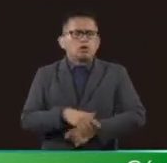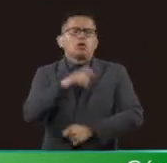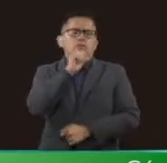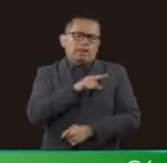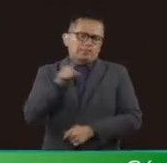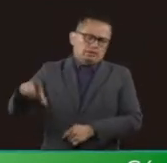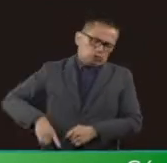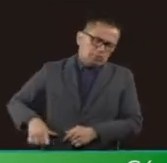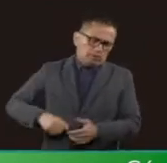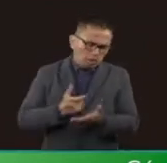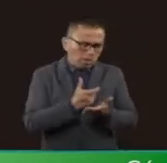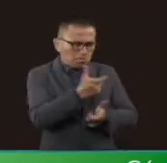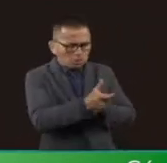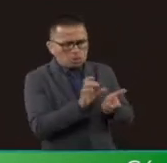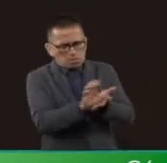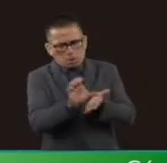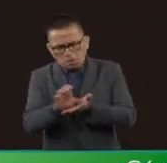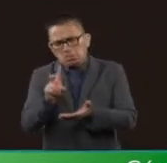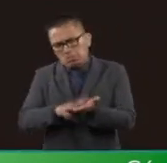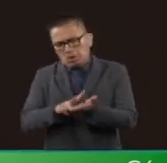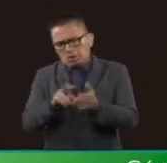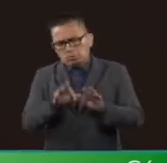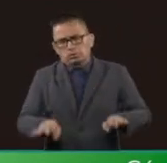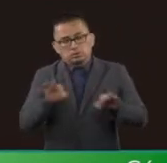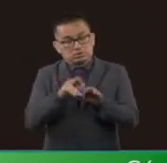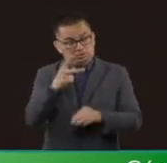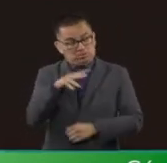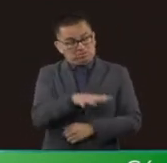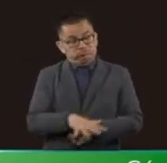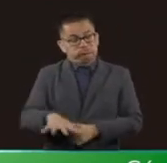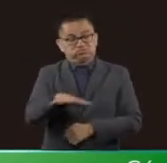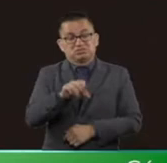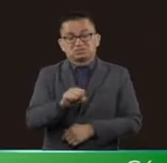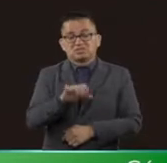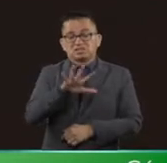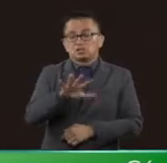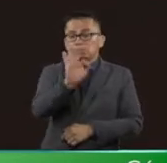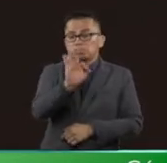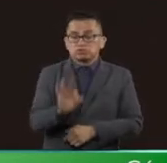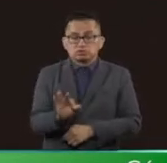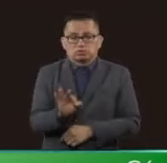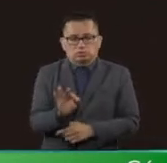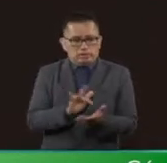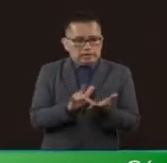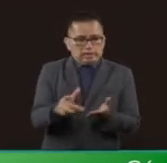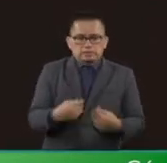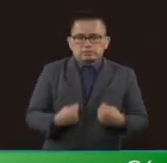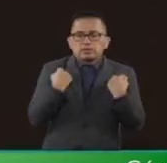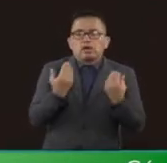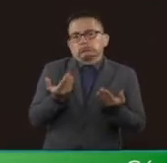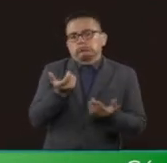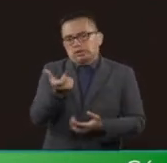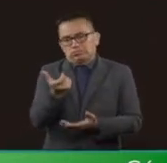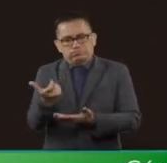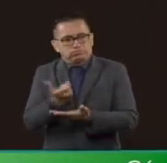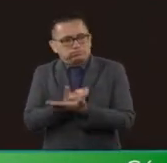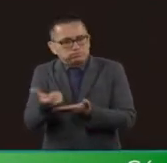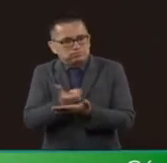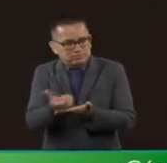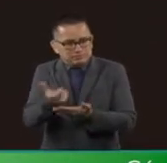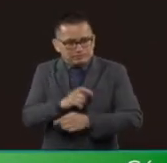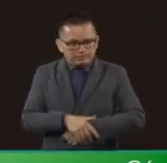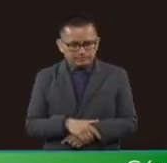pero el 65% vive de su salario. Por eso es tan importante el salario. En la encuesta de